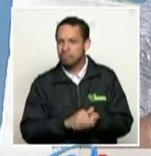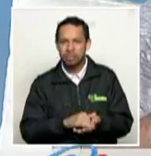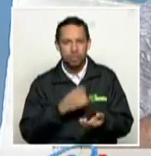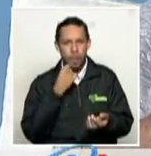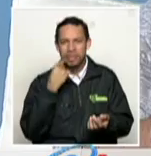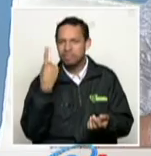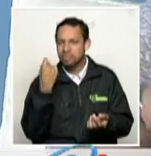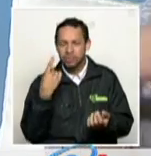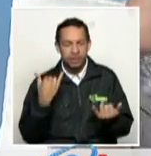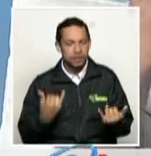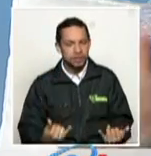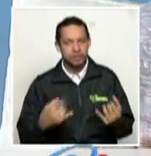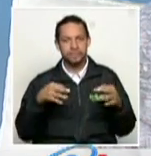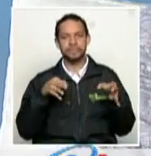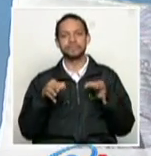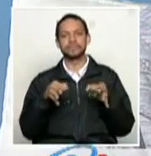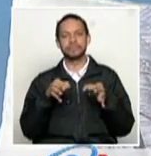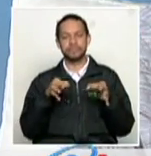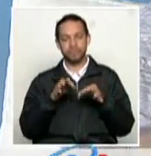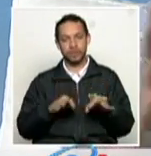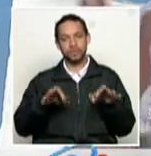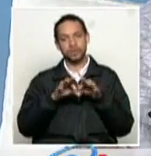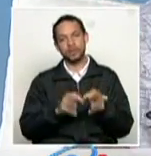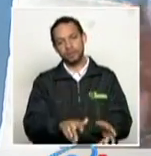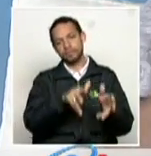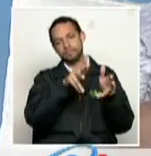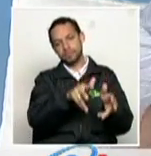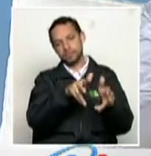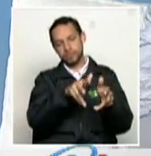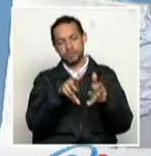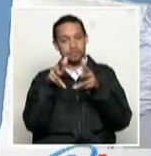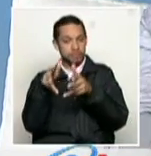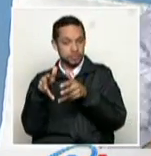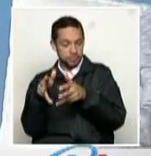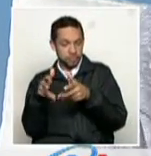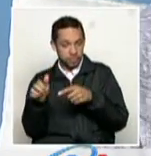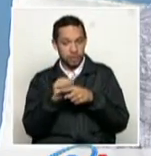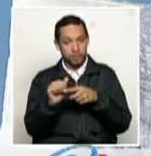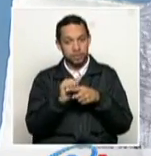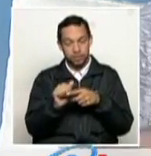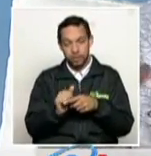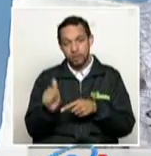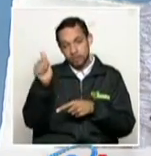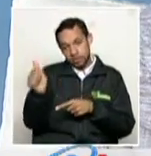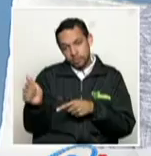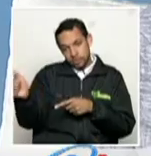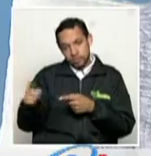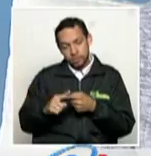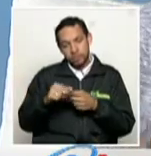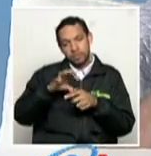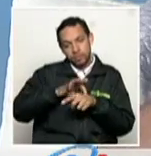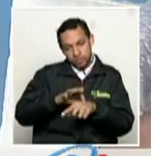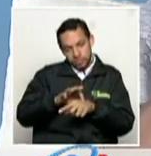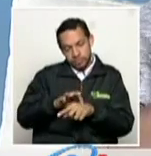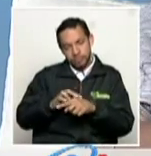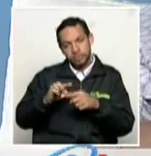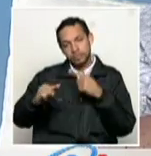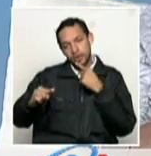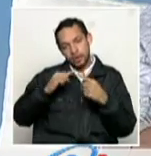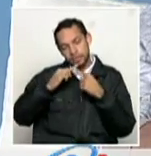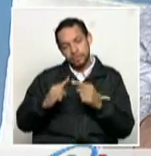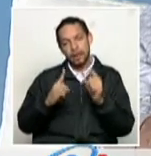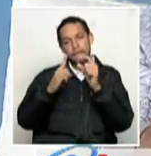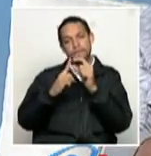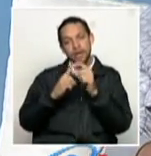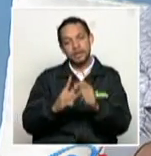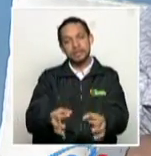Pero aquí en este programa, como es un programa eminentemente educativo, se trata tanto con el doctor Rojas como con todos los invitados, que el lenguaje que se utilice